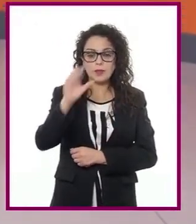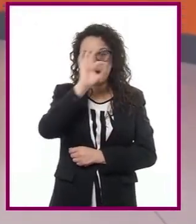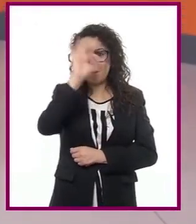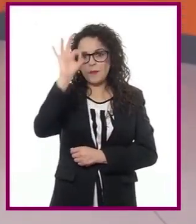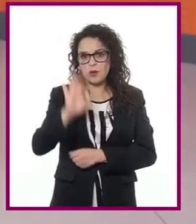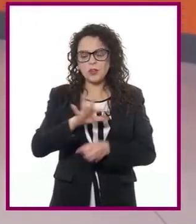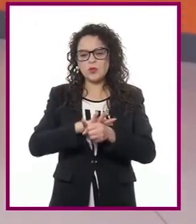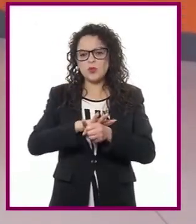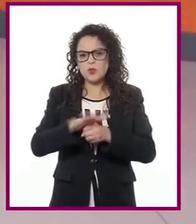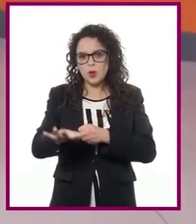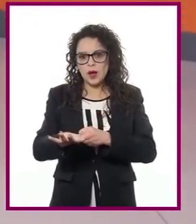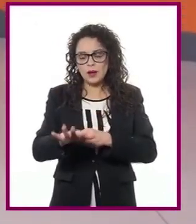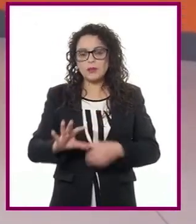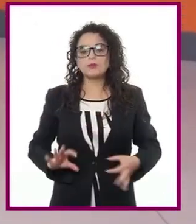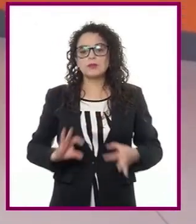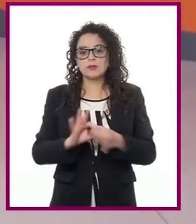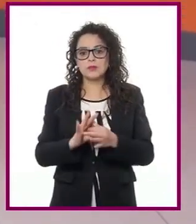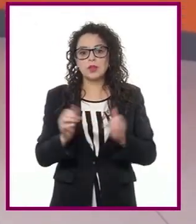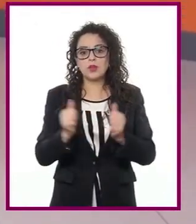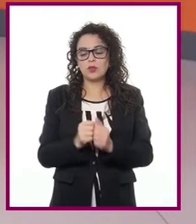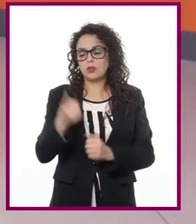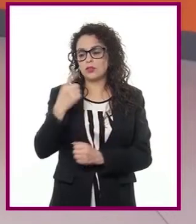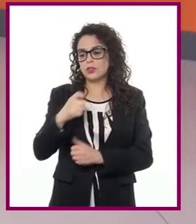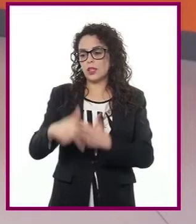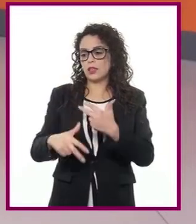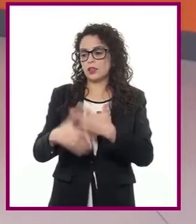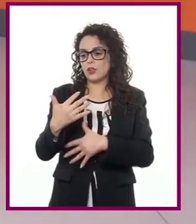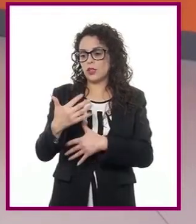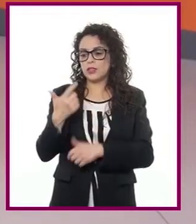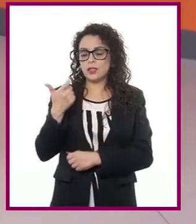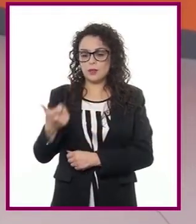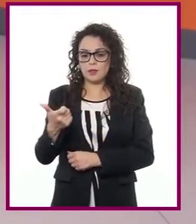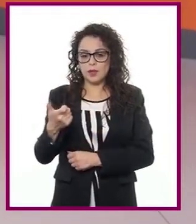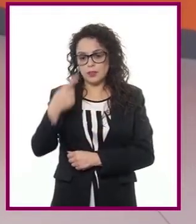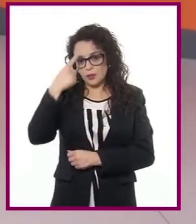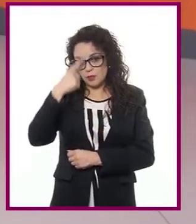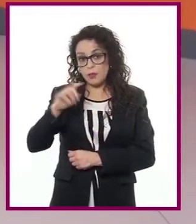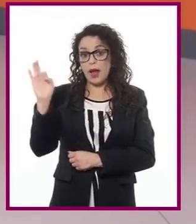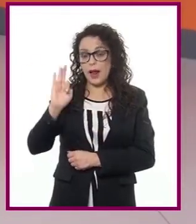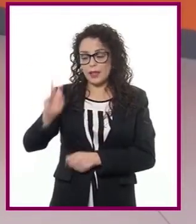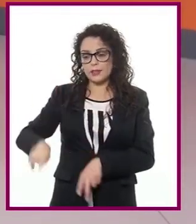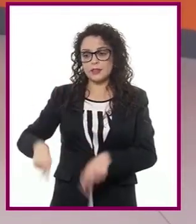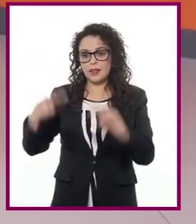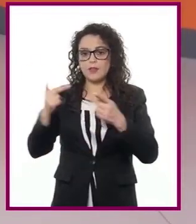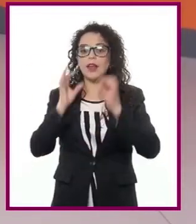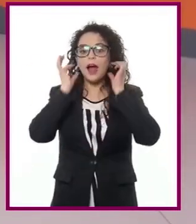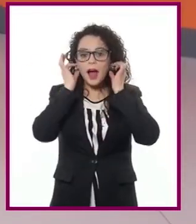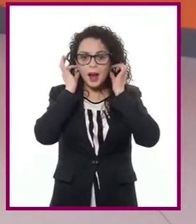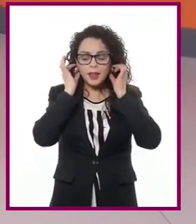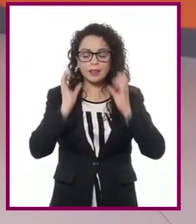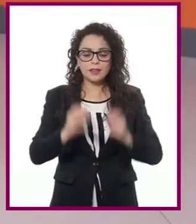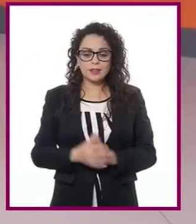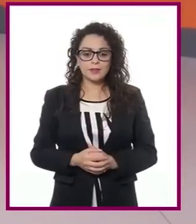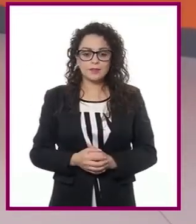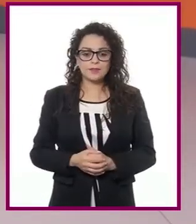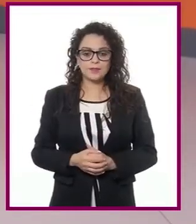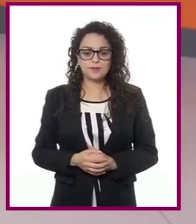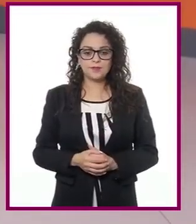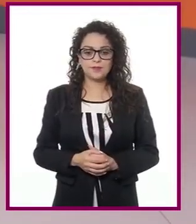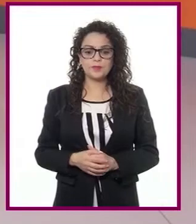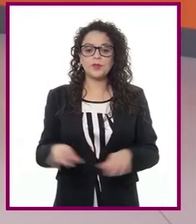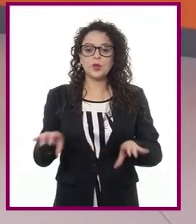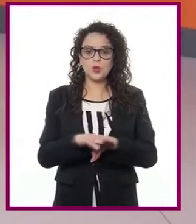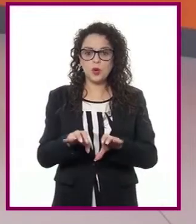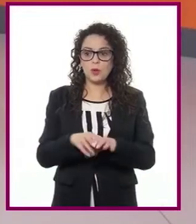inversión inicial representa los 115 pesos del posible precio de venta. Para ello, representamos